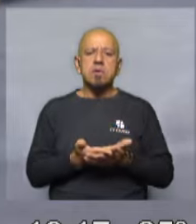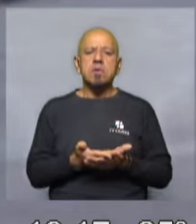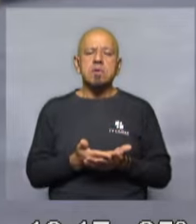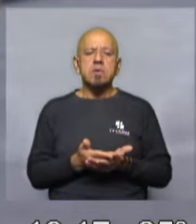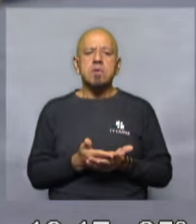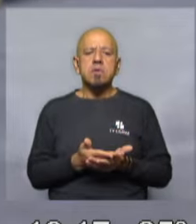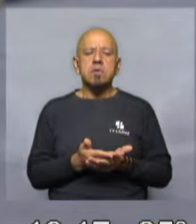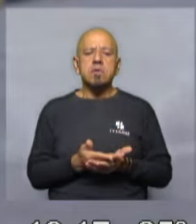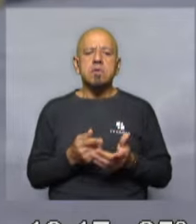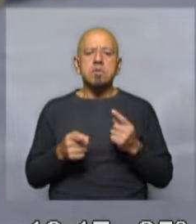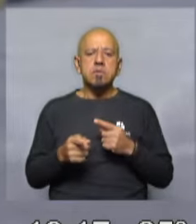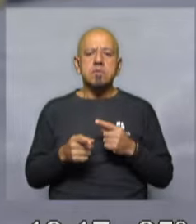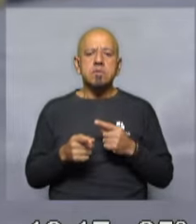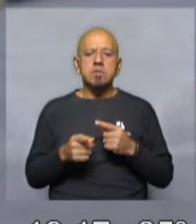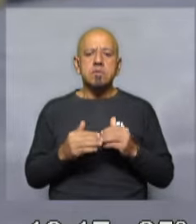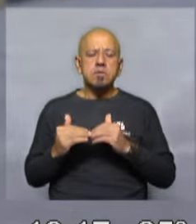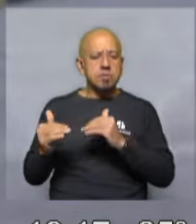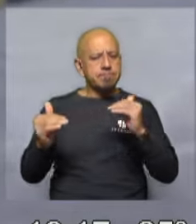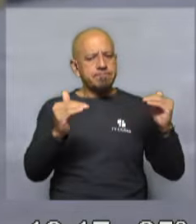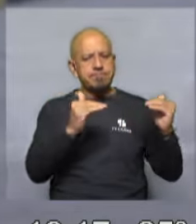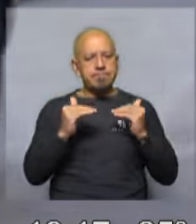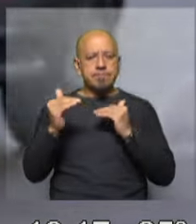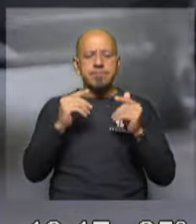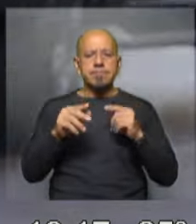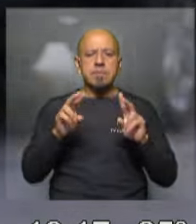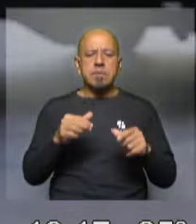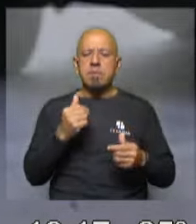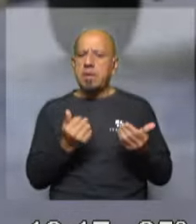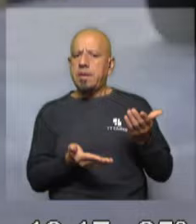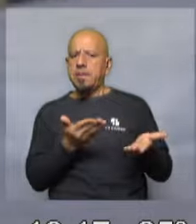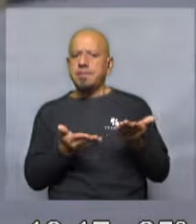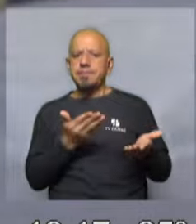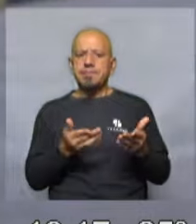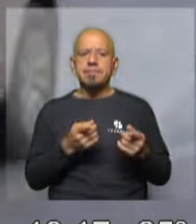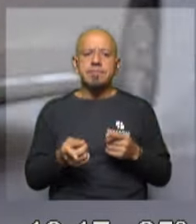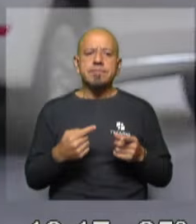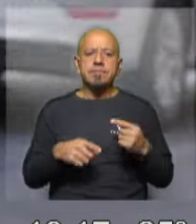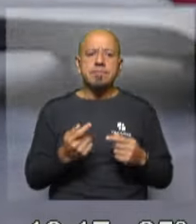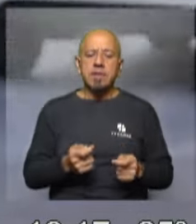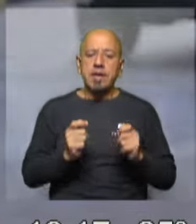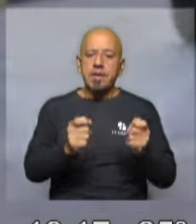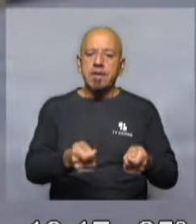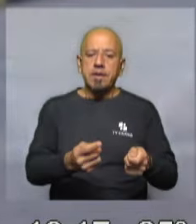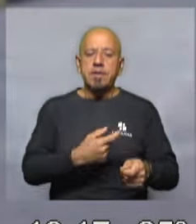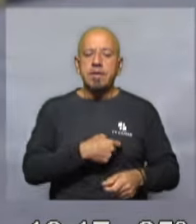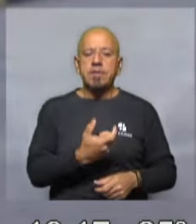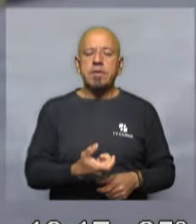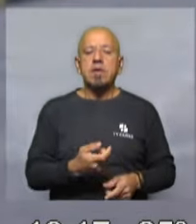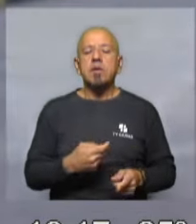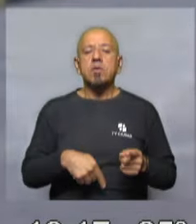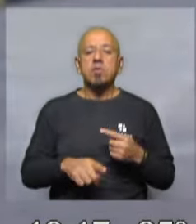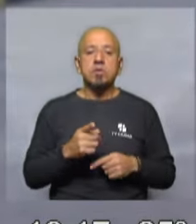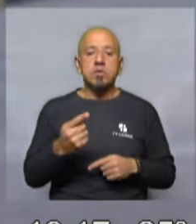forma unificar los criterios de evaluación a la hora del otorgamiento de libreta. Y es uno de los puntos